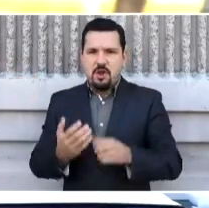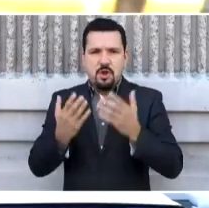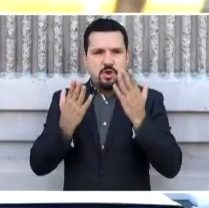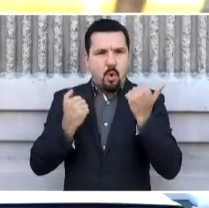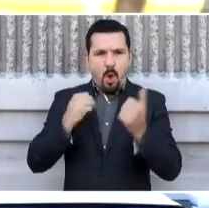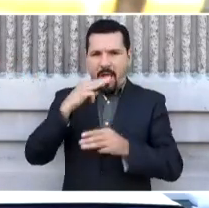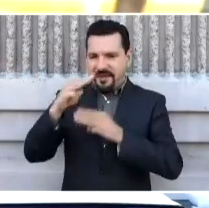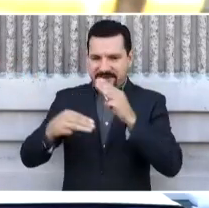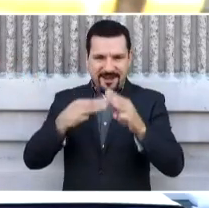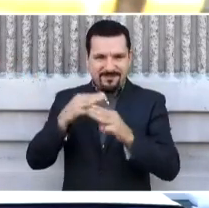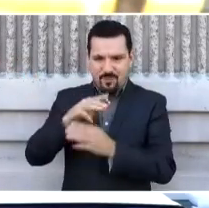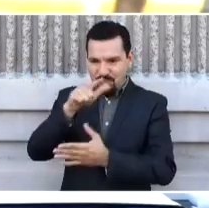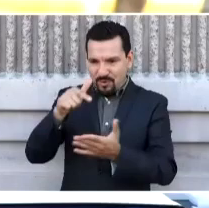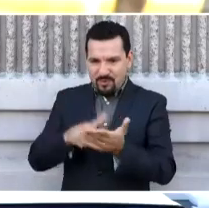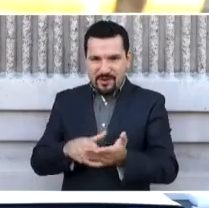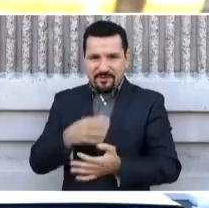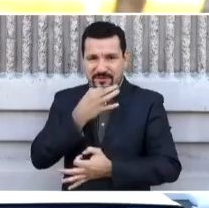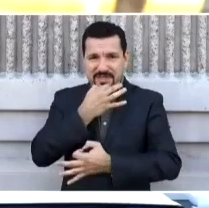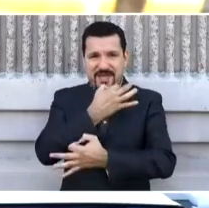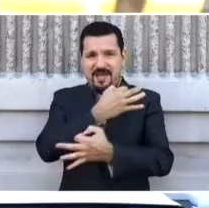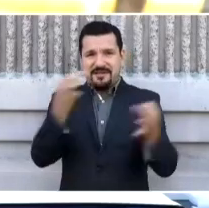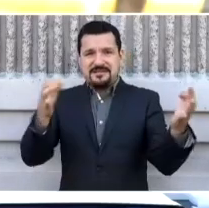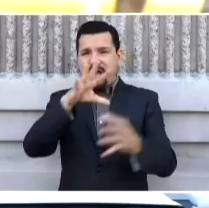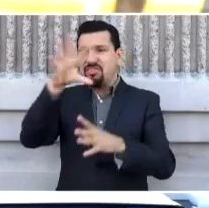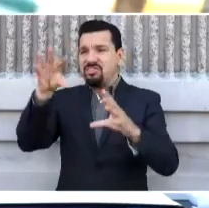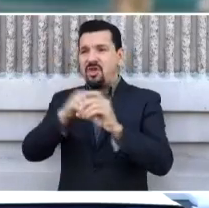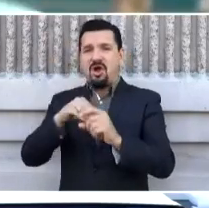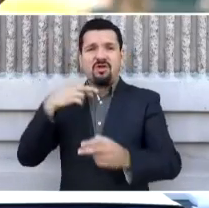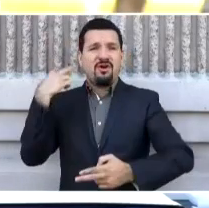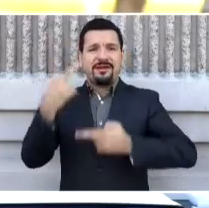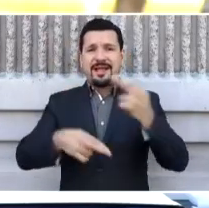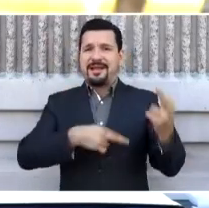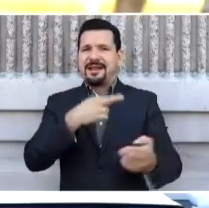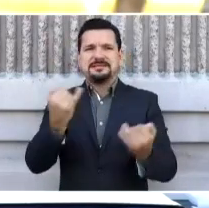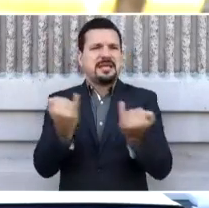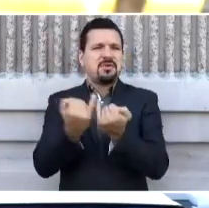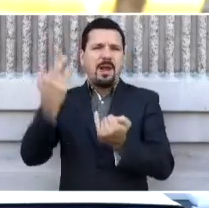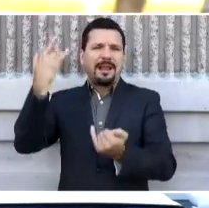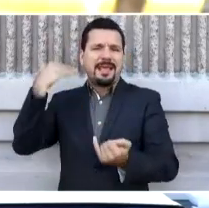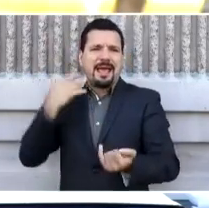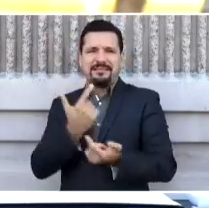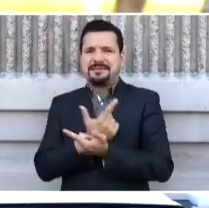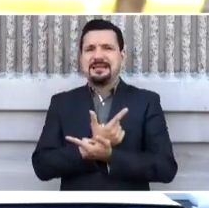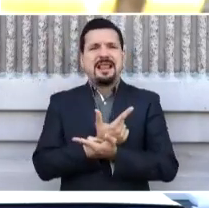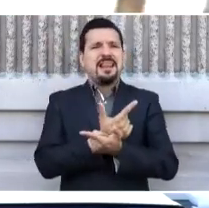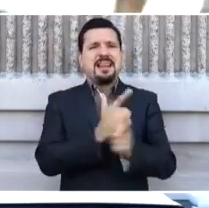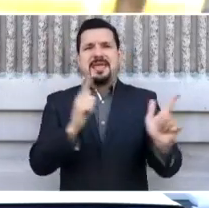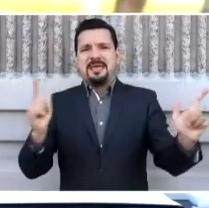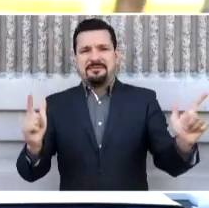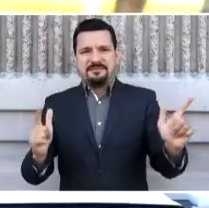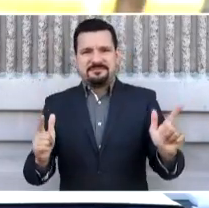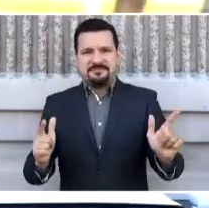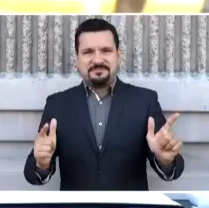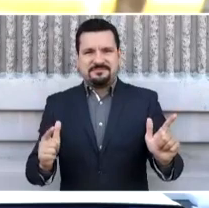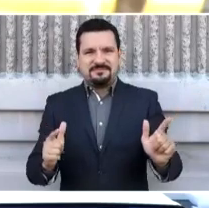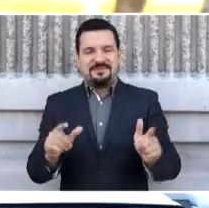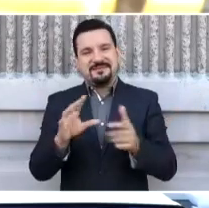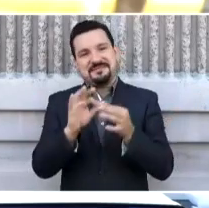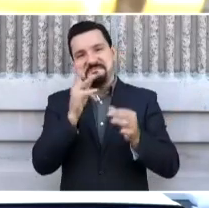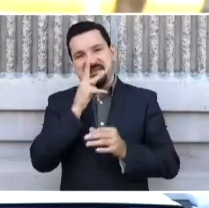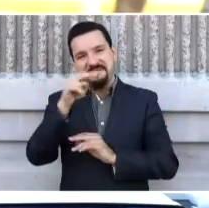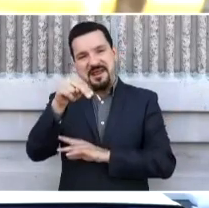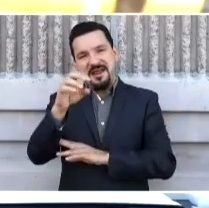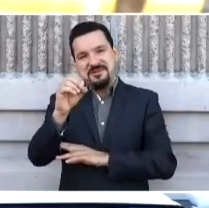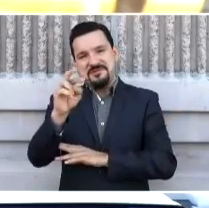el mundo en donde se ha dicho todo mundo regrese normalmente de hecho se ha hablado de este término de la